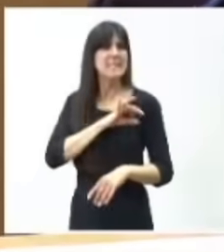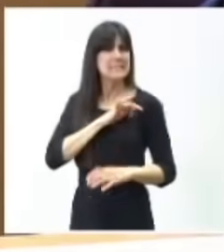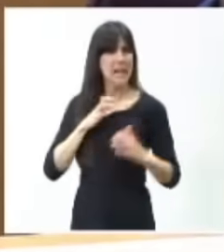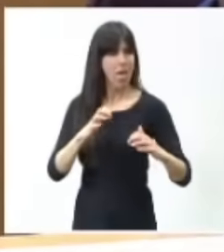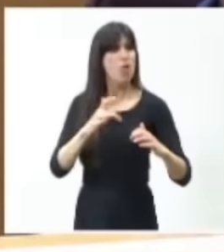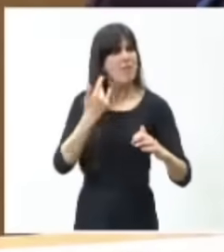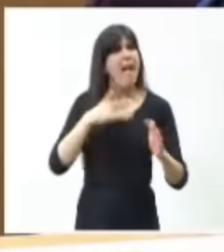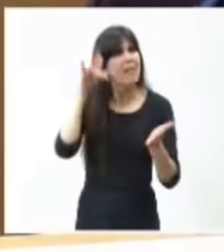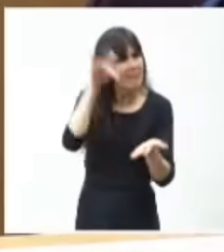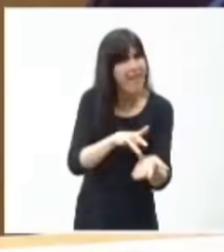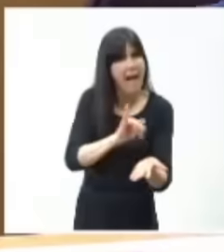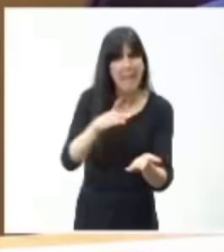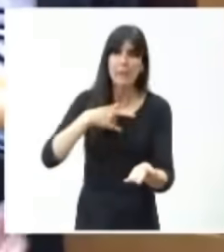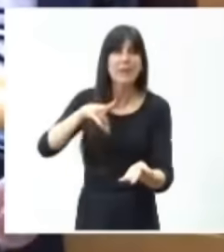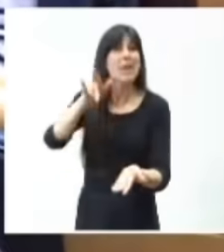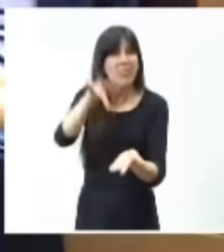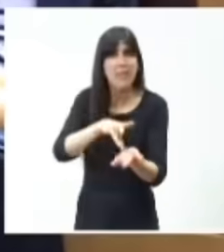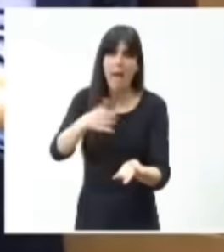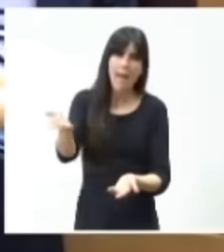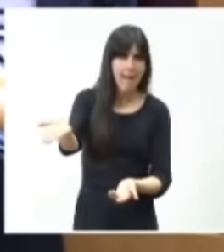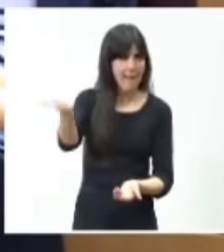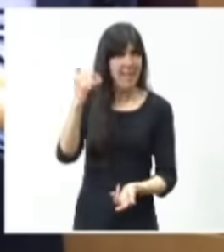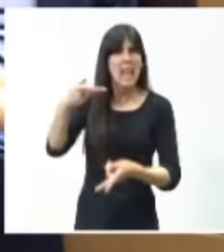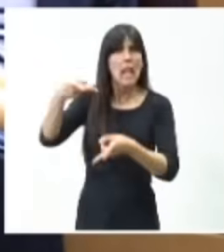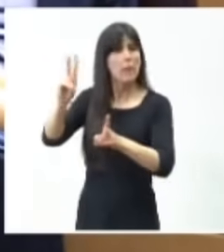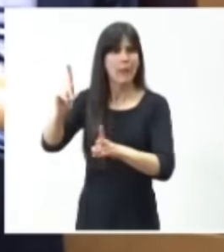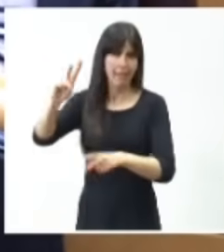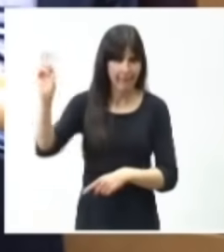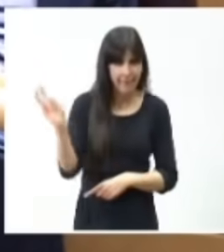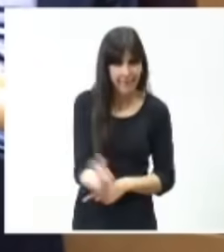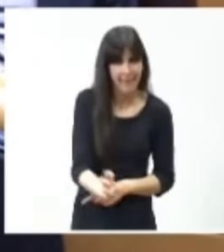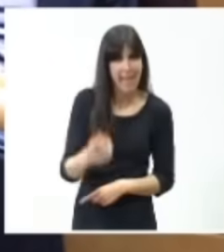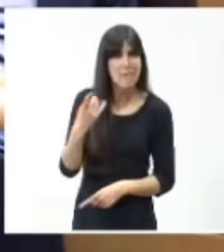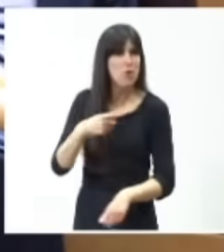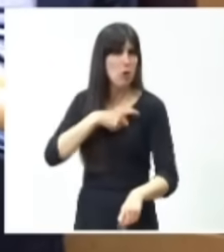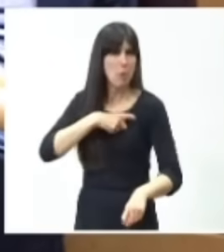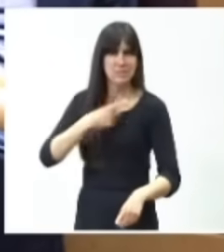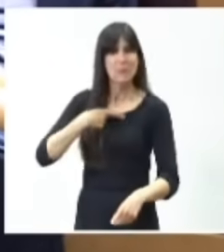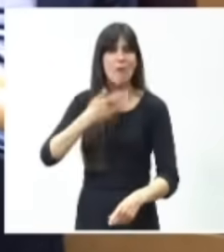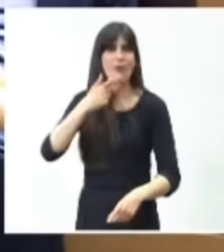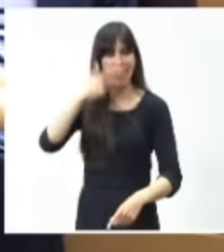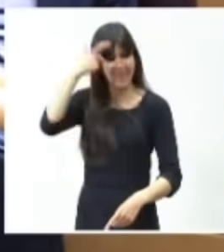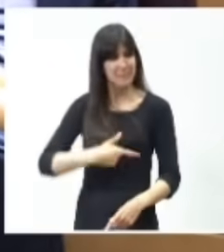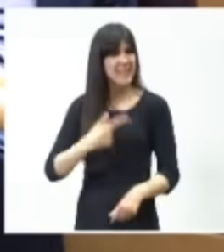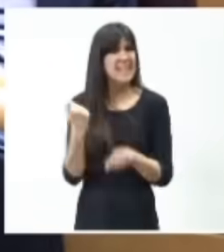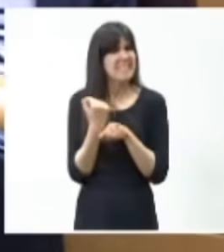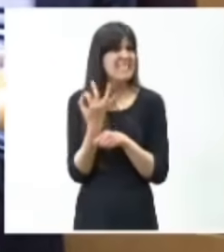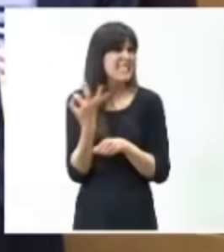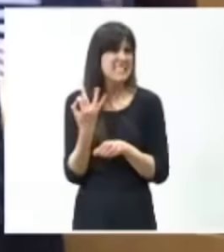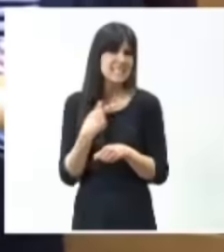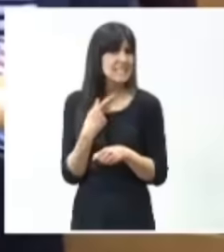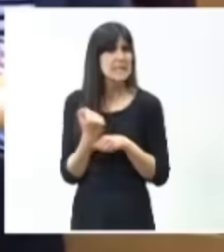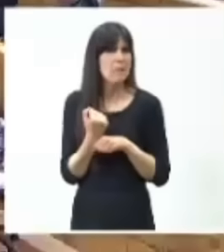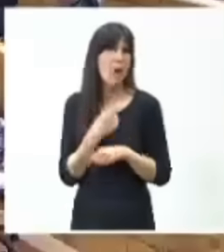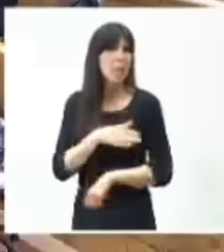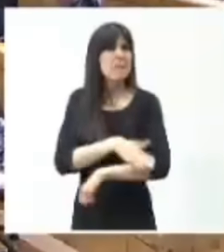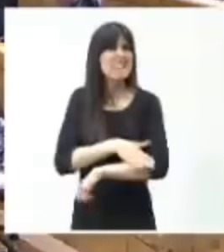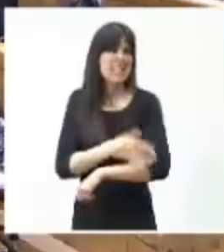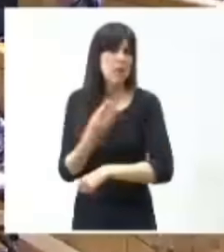en el Senado. Le emplazo a que ese día no se lo tome usted libre y venga usted a la comisión y podrá usted conocer las líneas generales de mi